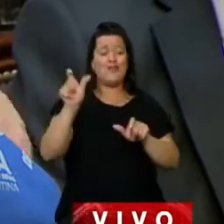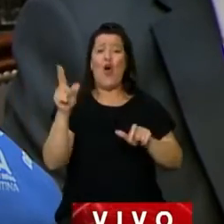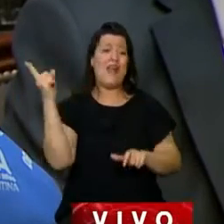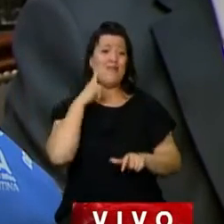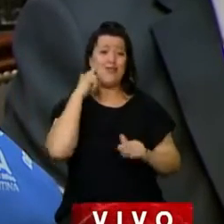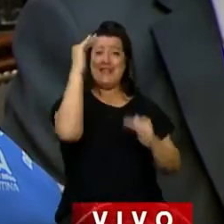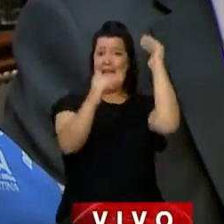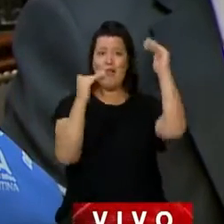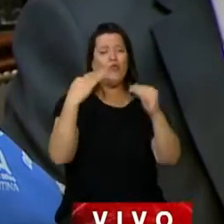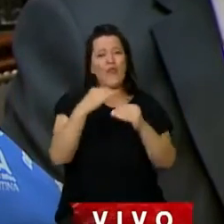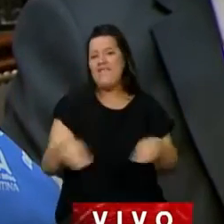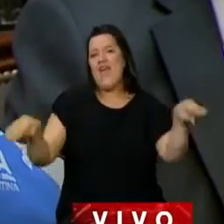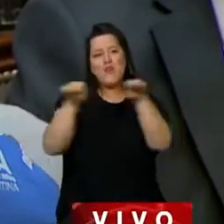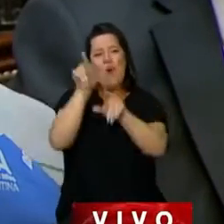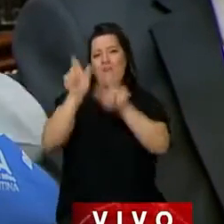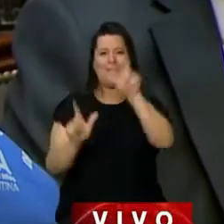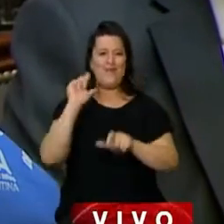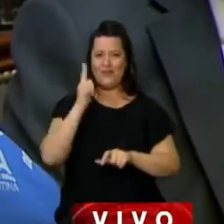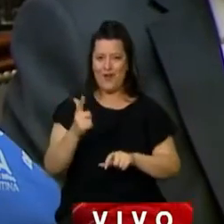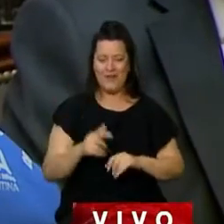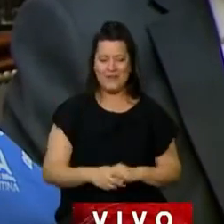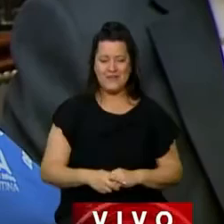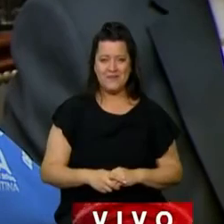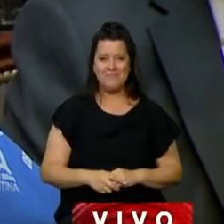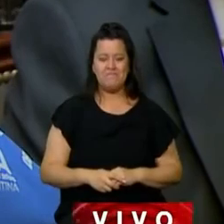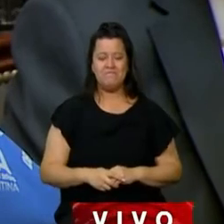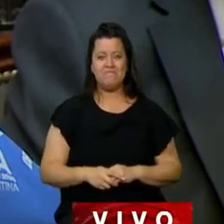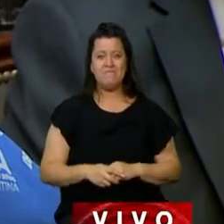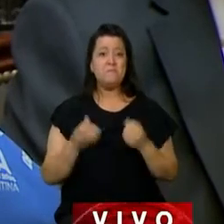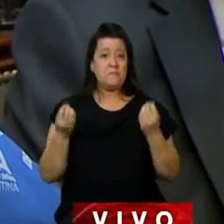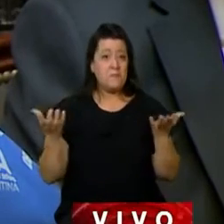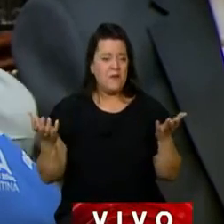no tenemos la problemática de ser sordos. Muy bien,